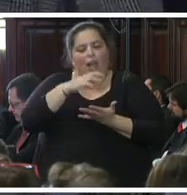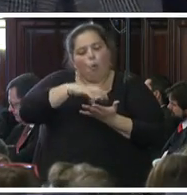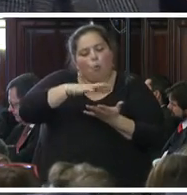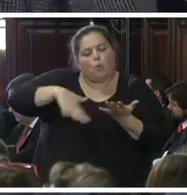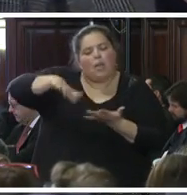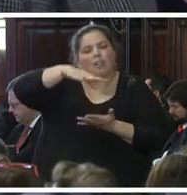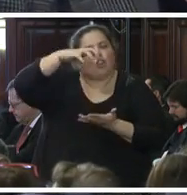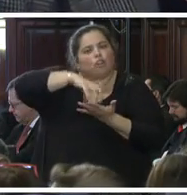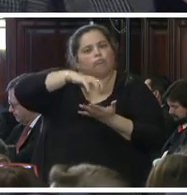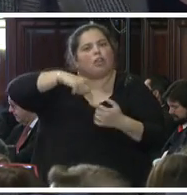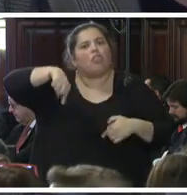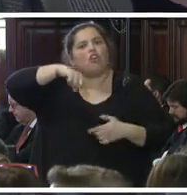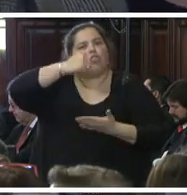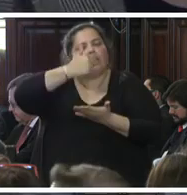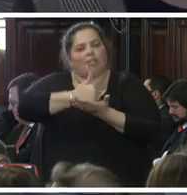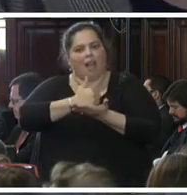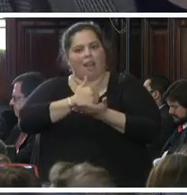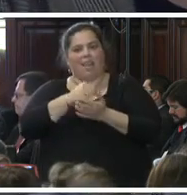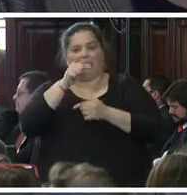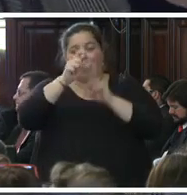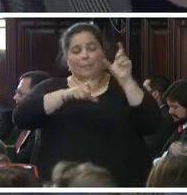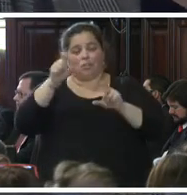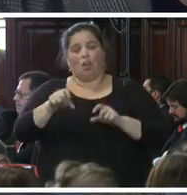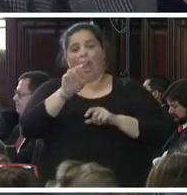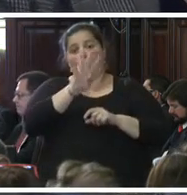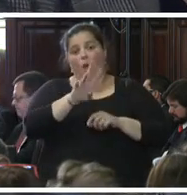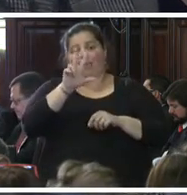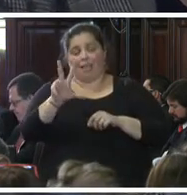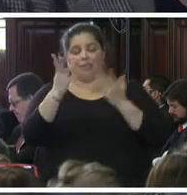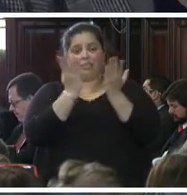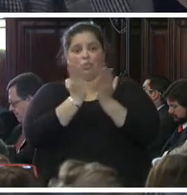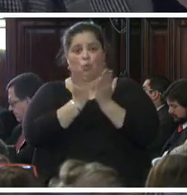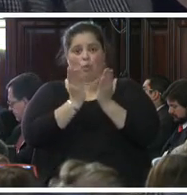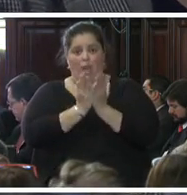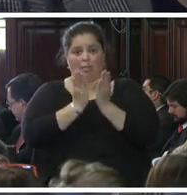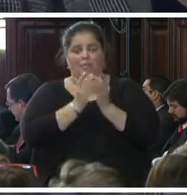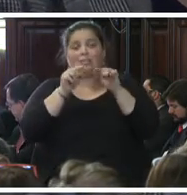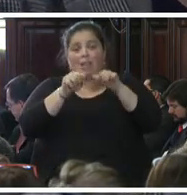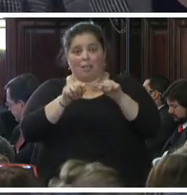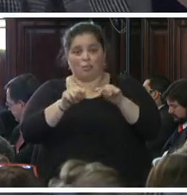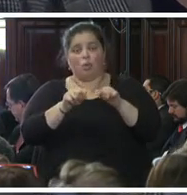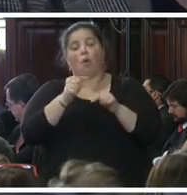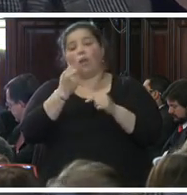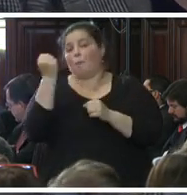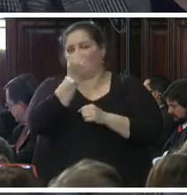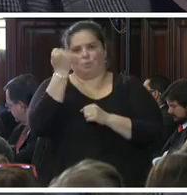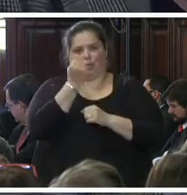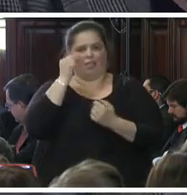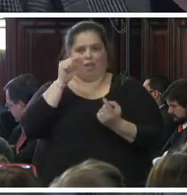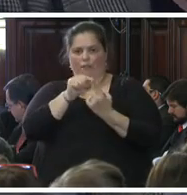estos 43 estudiantes que a 3 años de